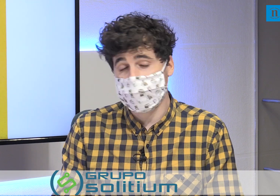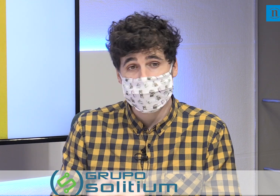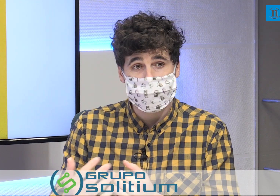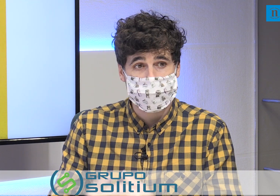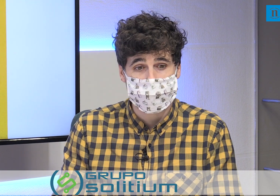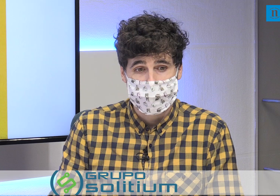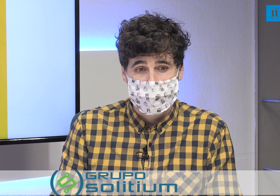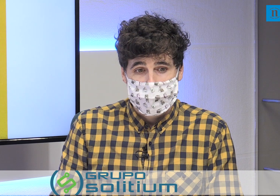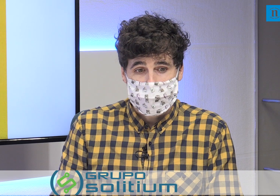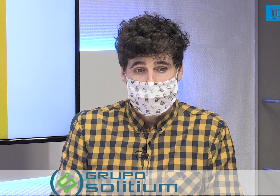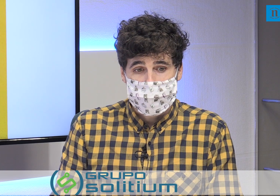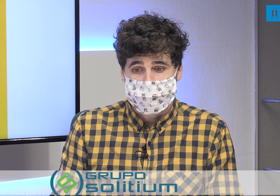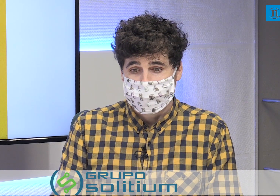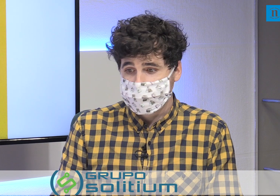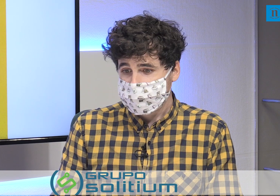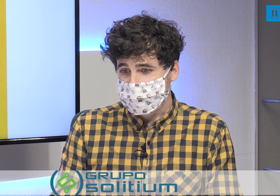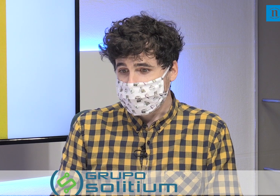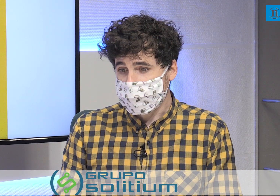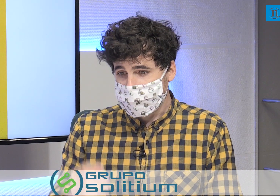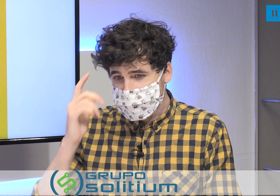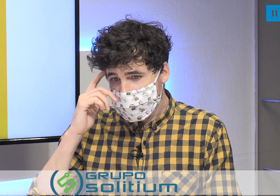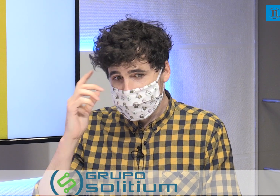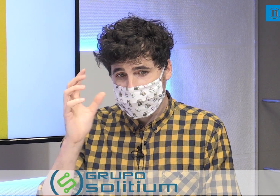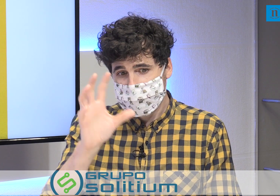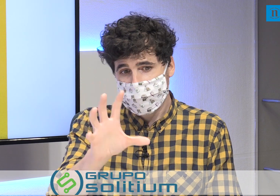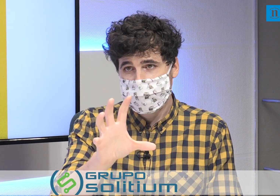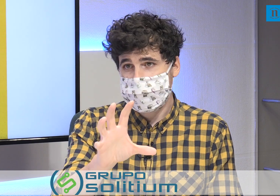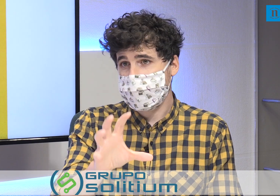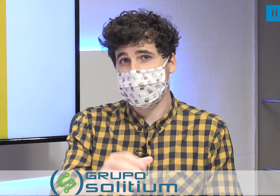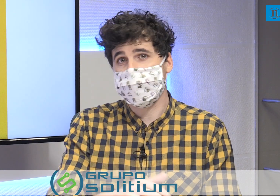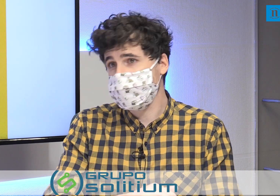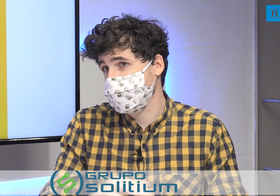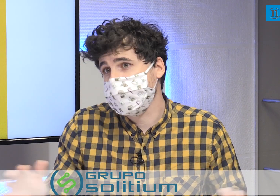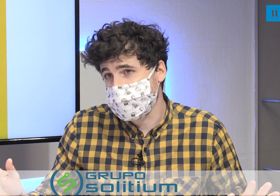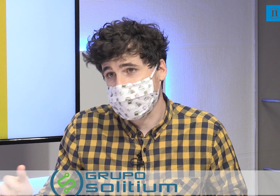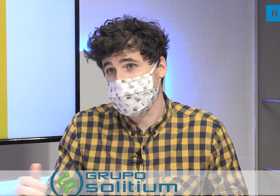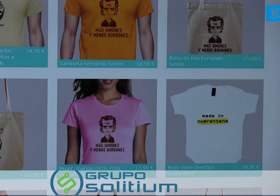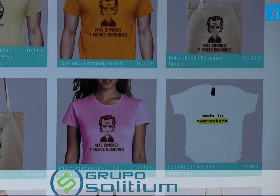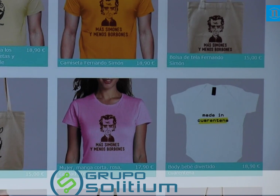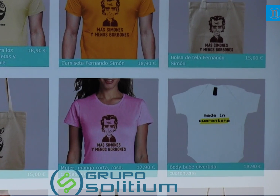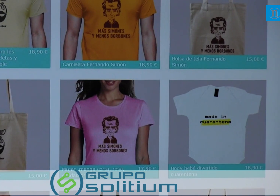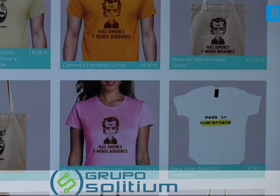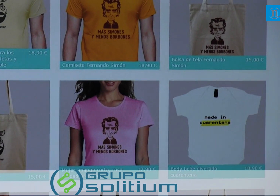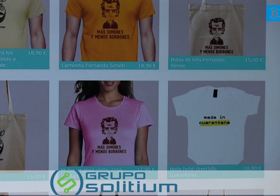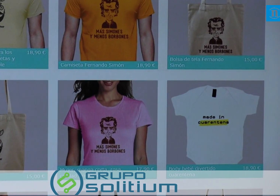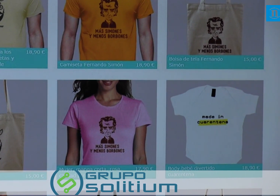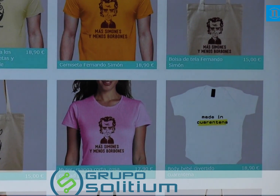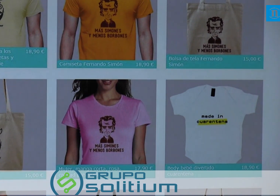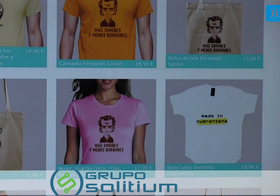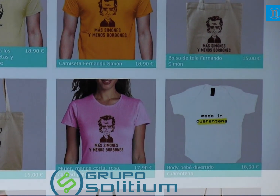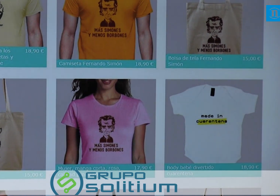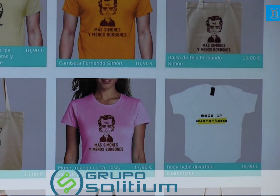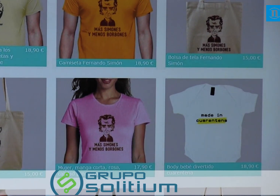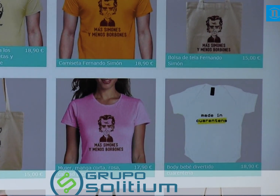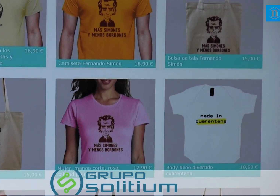así hay que hay veces que no que lo que tienes en la cabeza de repente lo ves plasmado y no te gusta bastante en haití no era la primera caricatura de